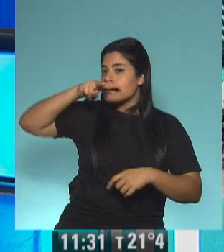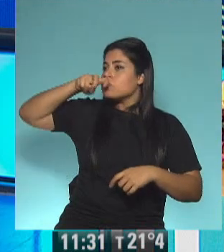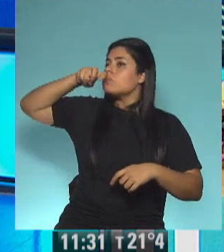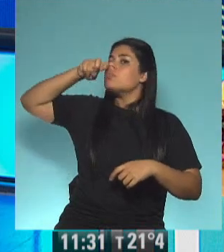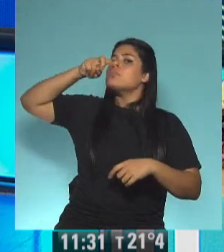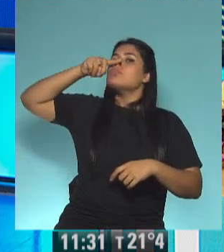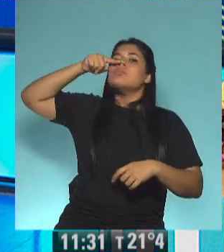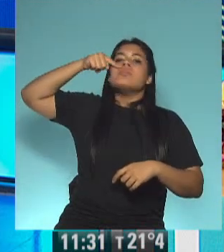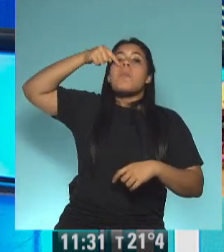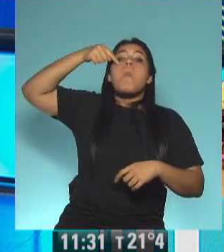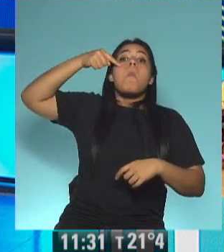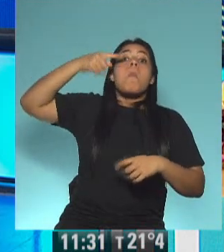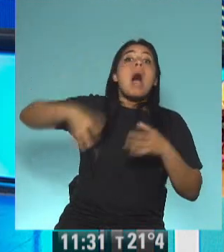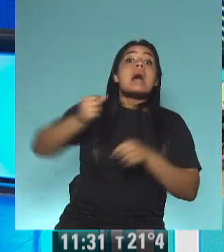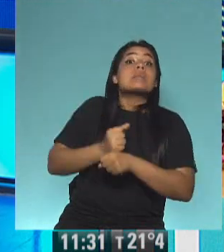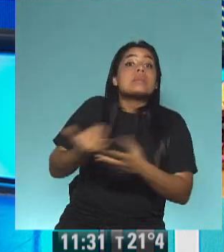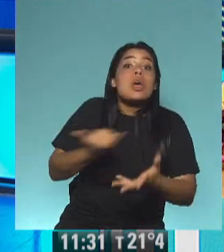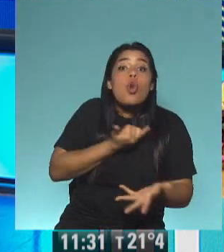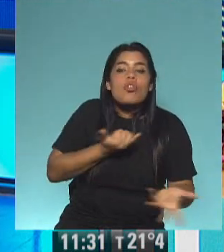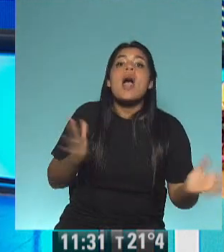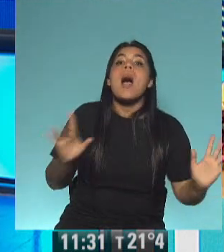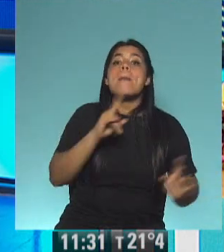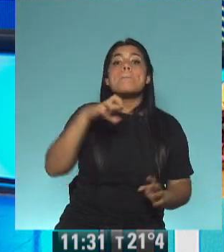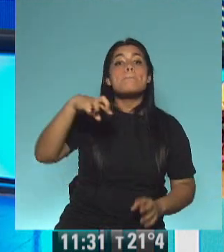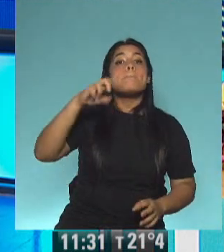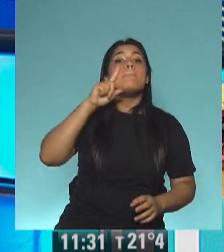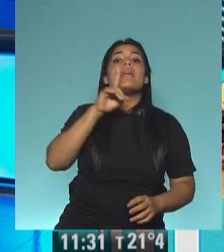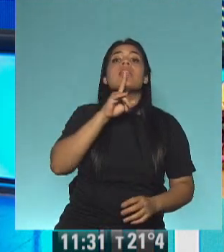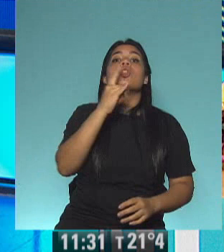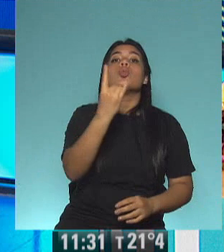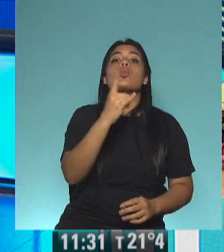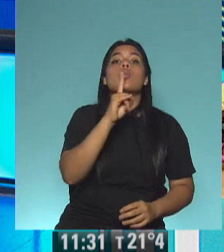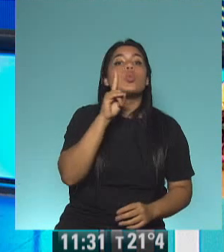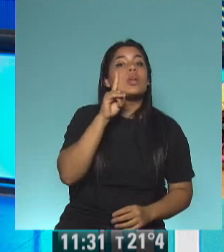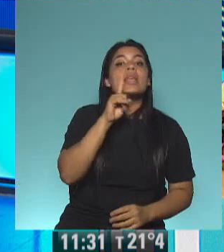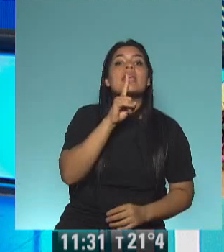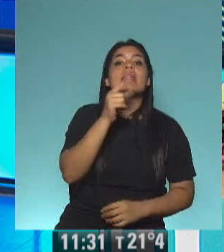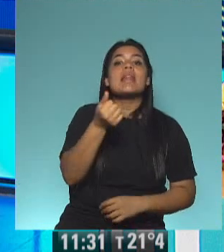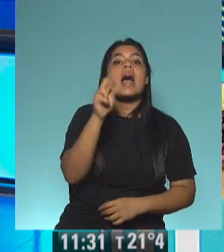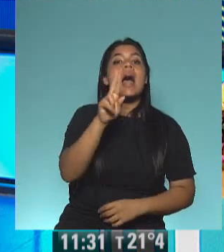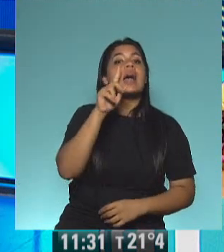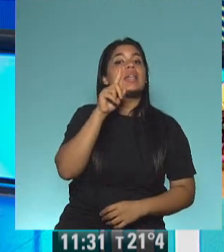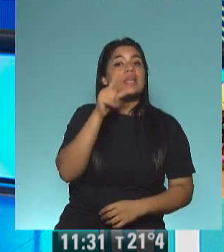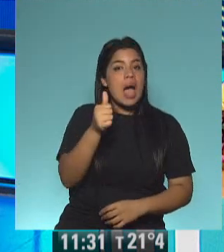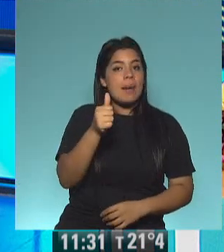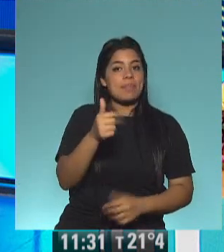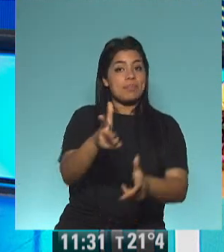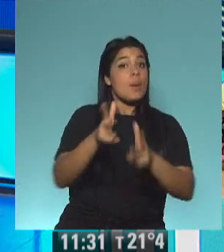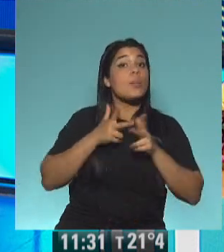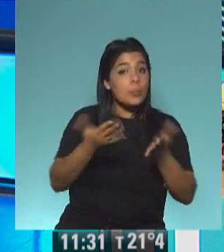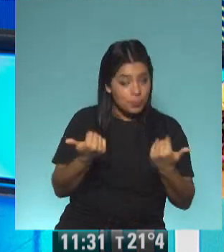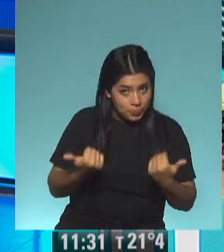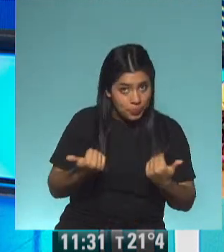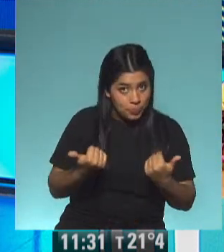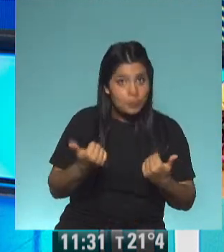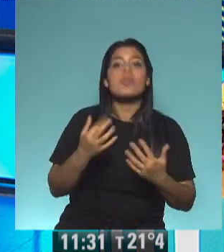ahí a dónde va? Se va a la pituitaria. A ver, díganlo, por favor. Pituitaria. Muy bien.